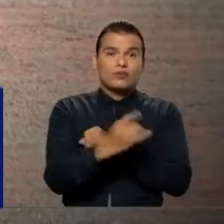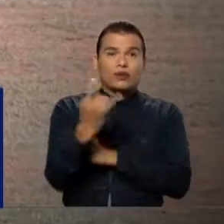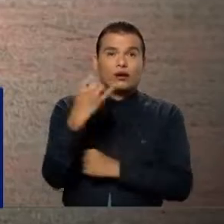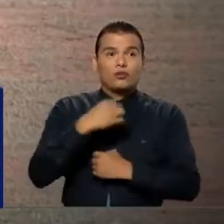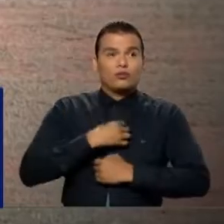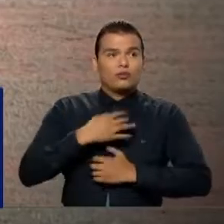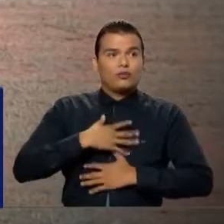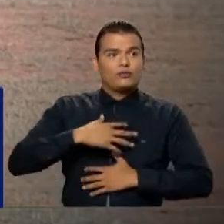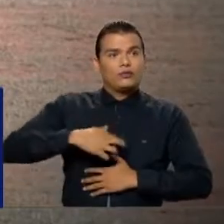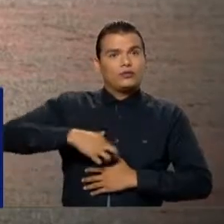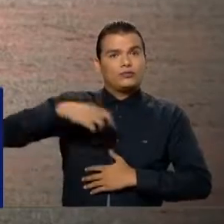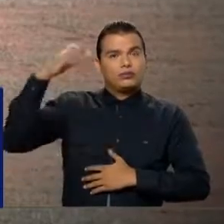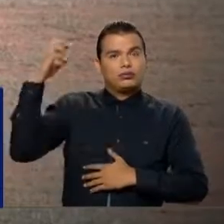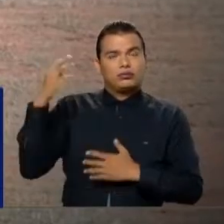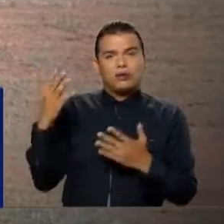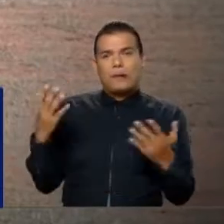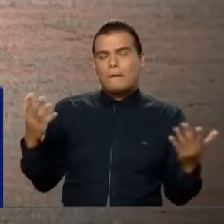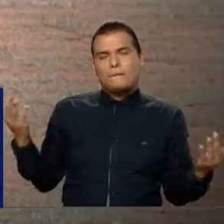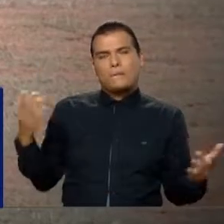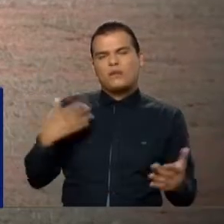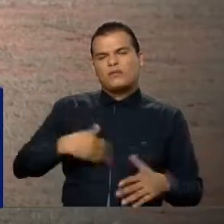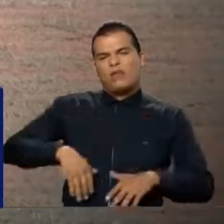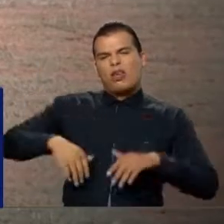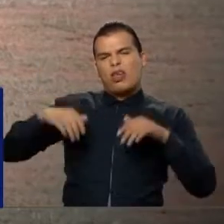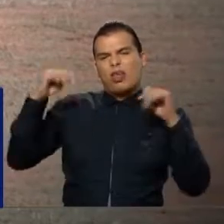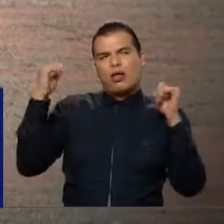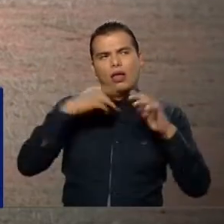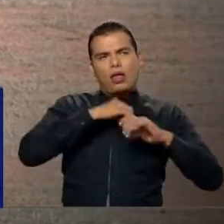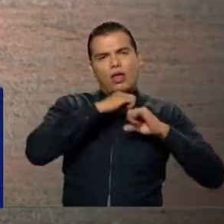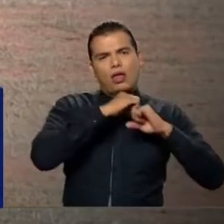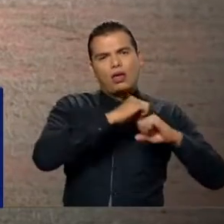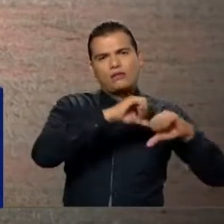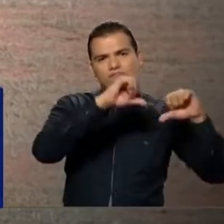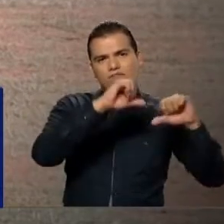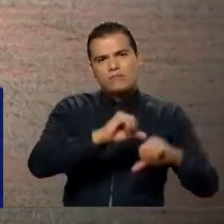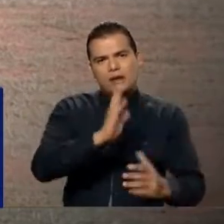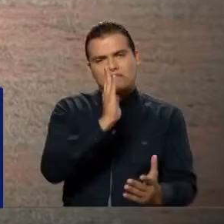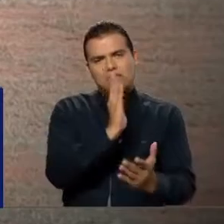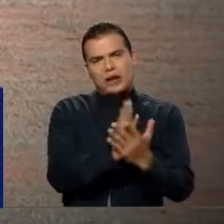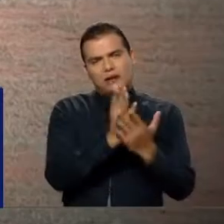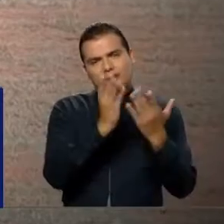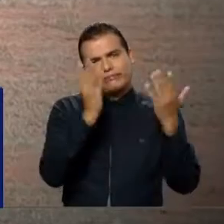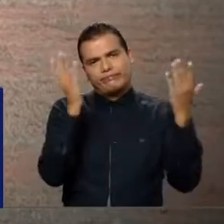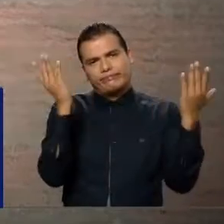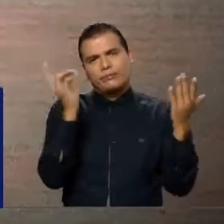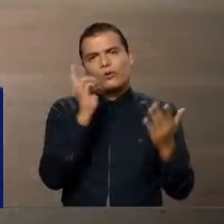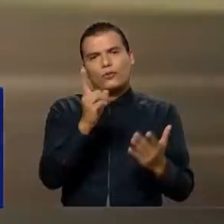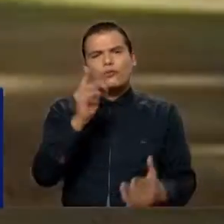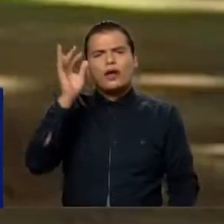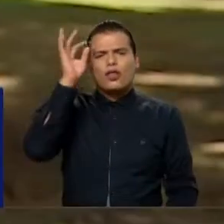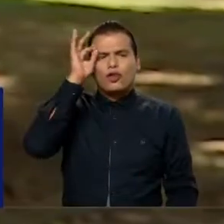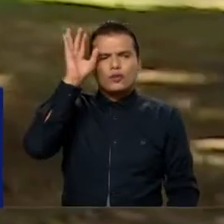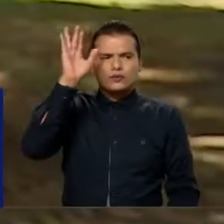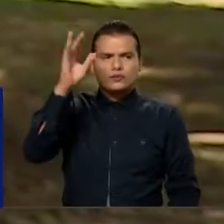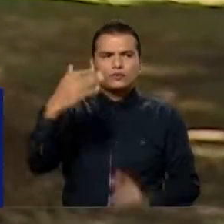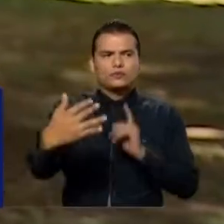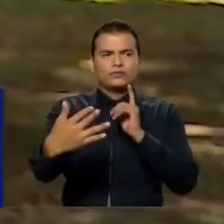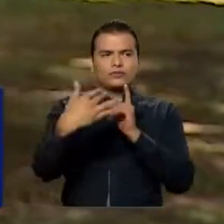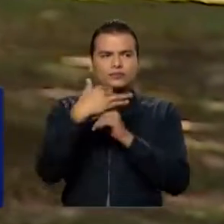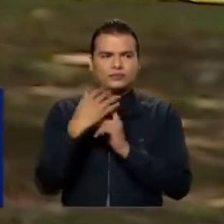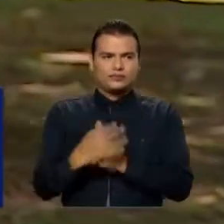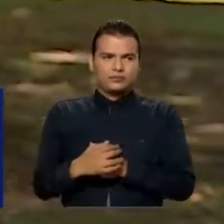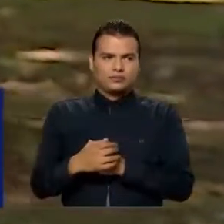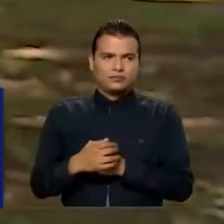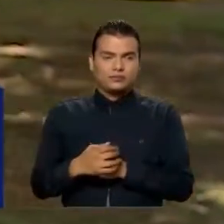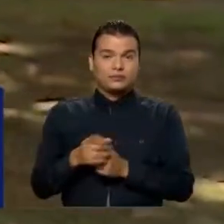jugar una oportunidad de tener otra vida mejor. Entonces todo lo cambié por las drogas. La inclusión social